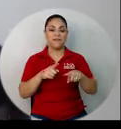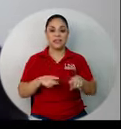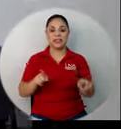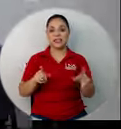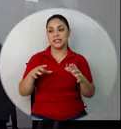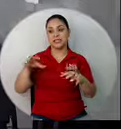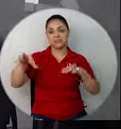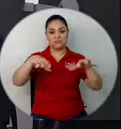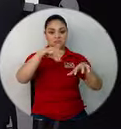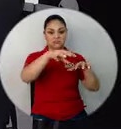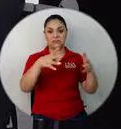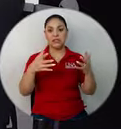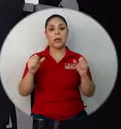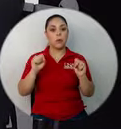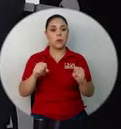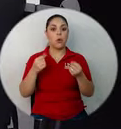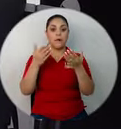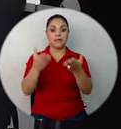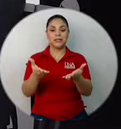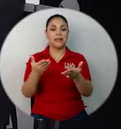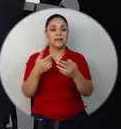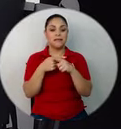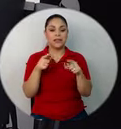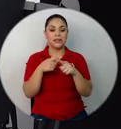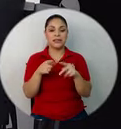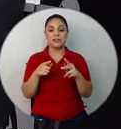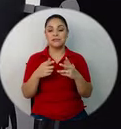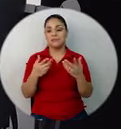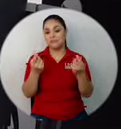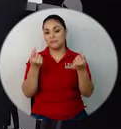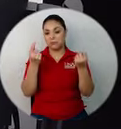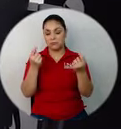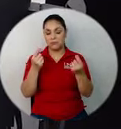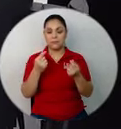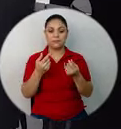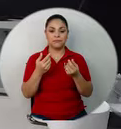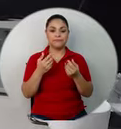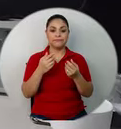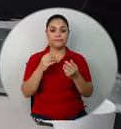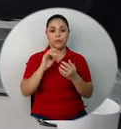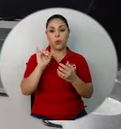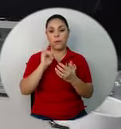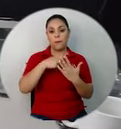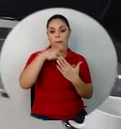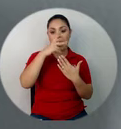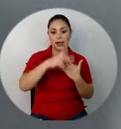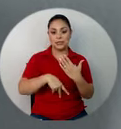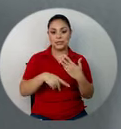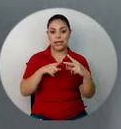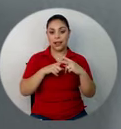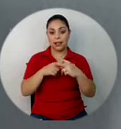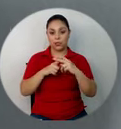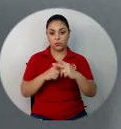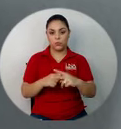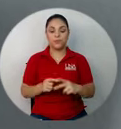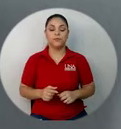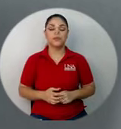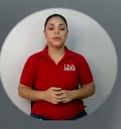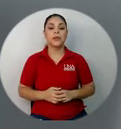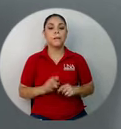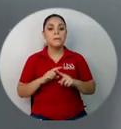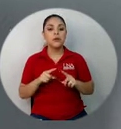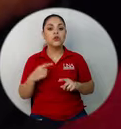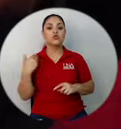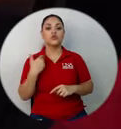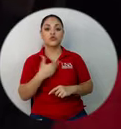ofrecen otros, ¿verdad?, productos crediticios. Entonces se ha invertido, digamos, más como para adentro. Bueno, tenemos